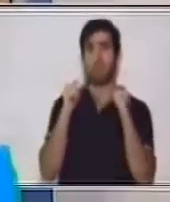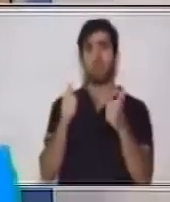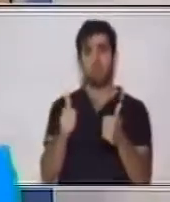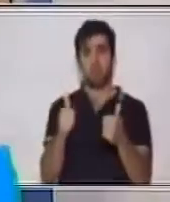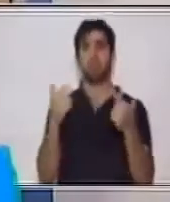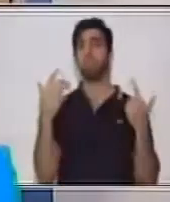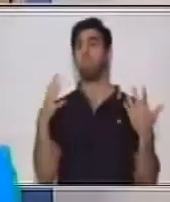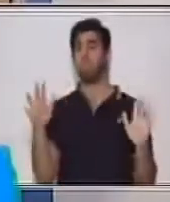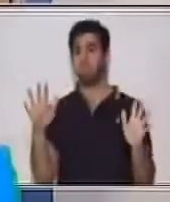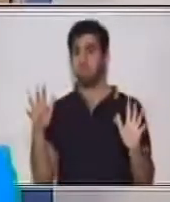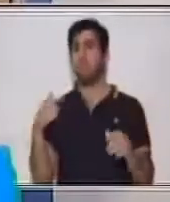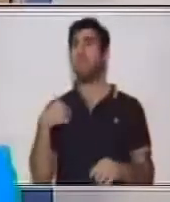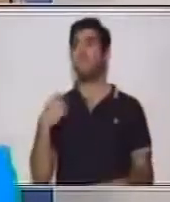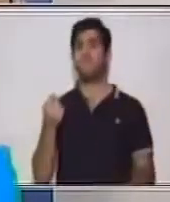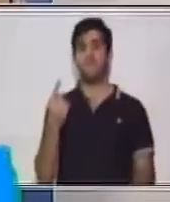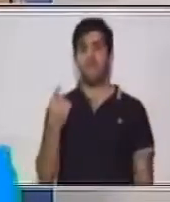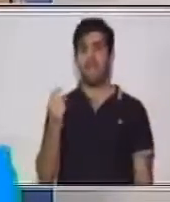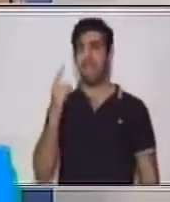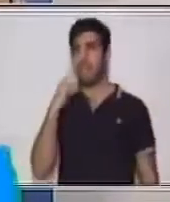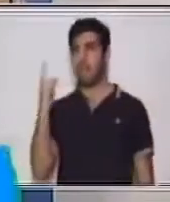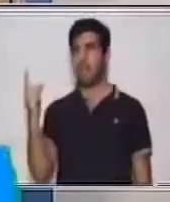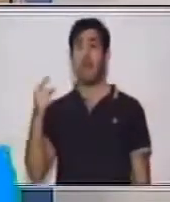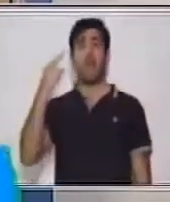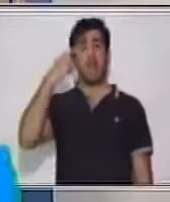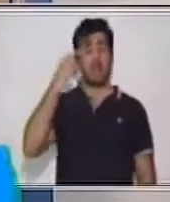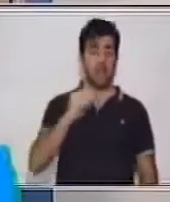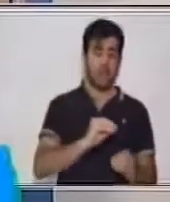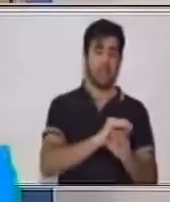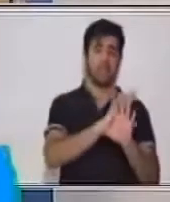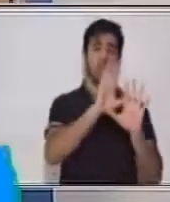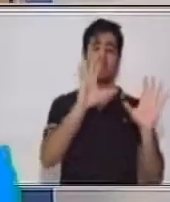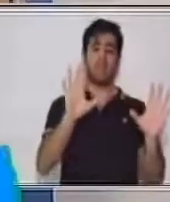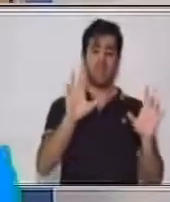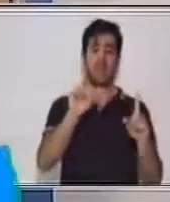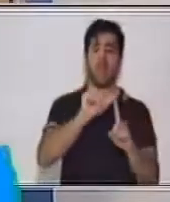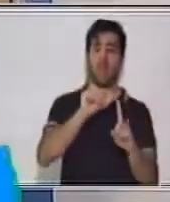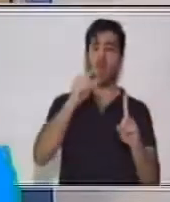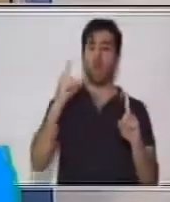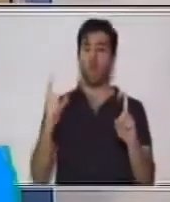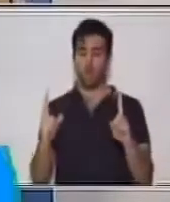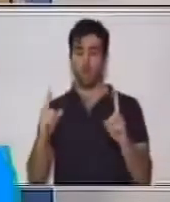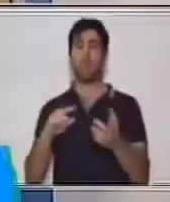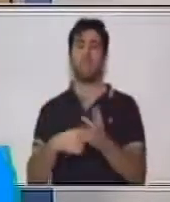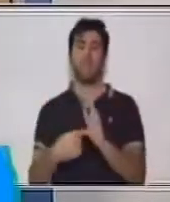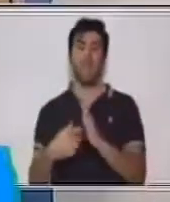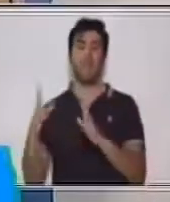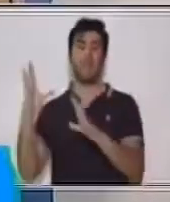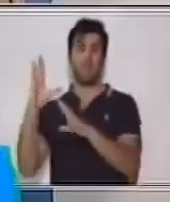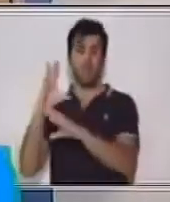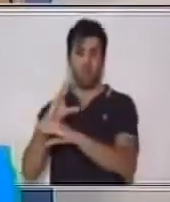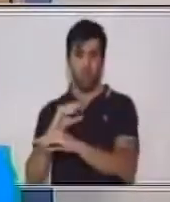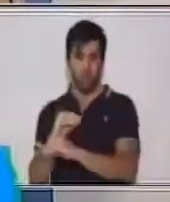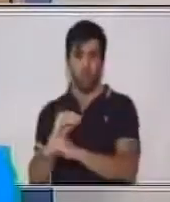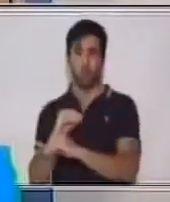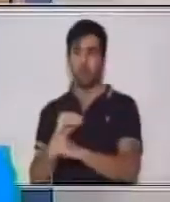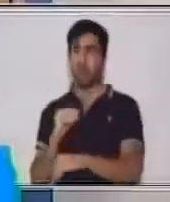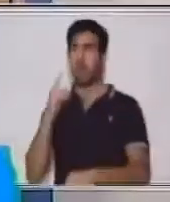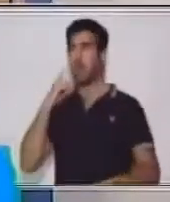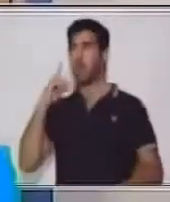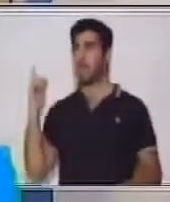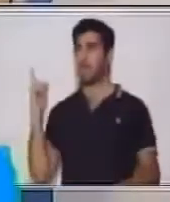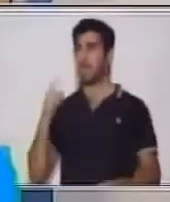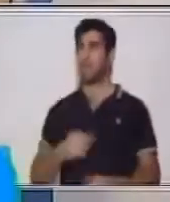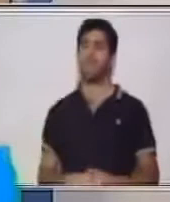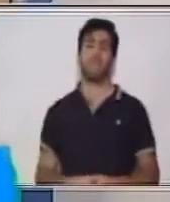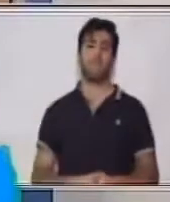faltan dos. Lo contrario de día, noche, ¿verdad? Sí, lo contrario de día sería